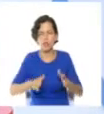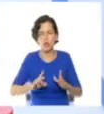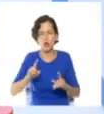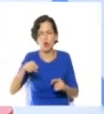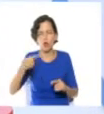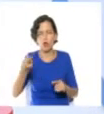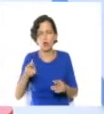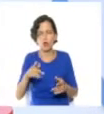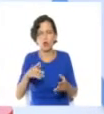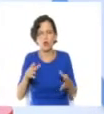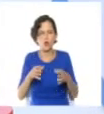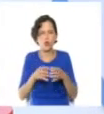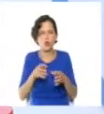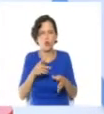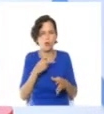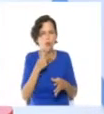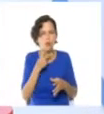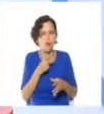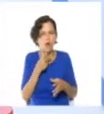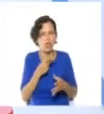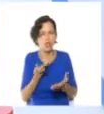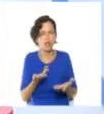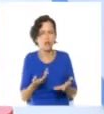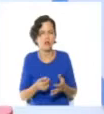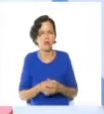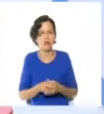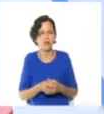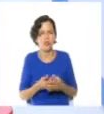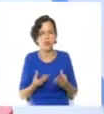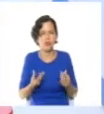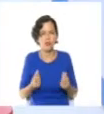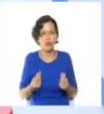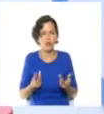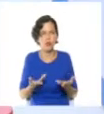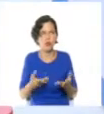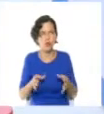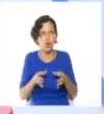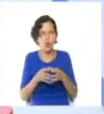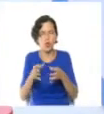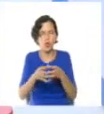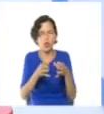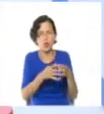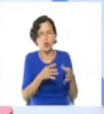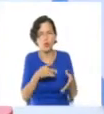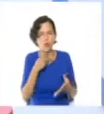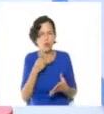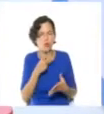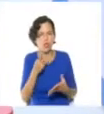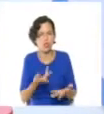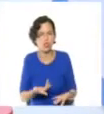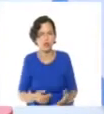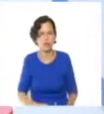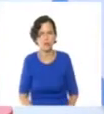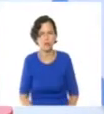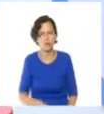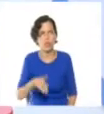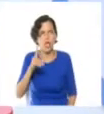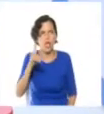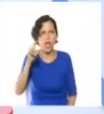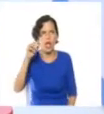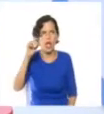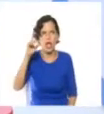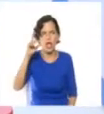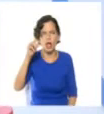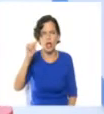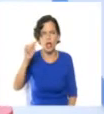mencionar, como el ORBE, el ANDI, que son la génesis de Acción Democrática, y algunos partidos como COPEI,